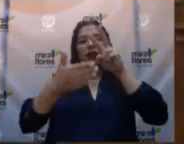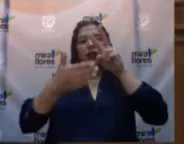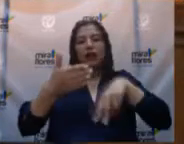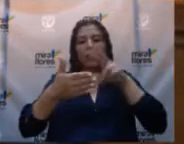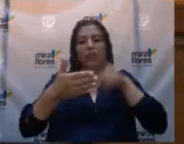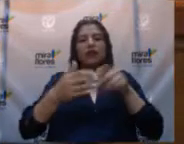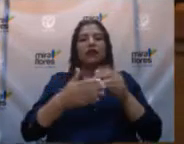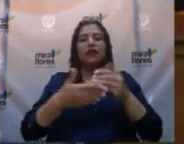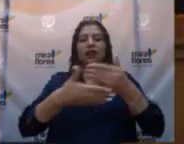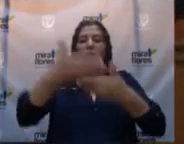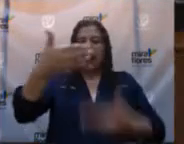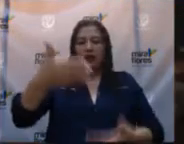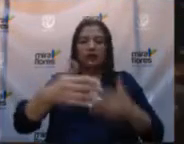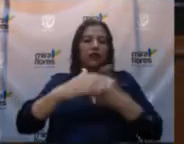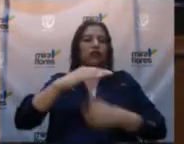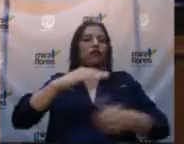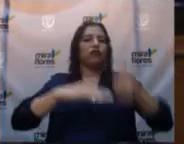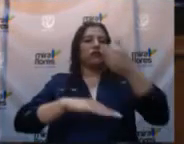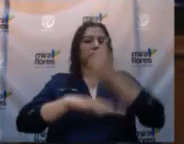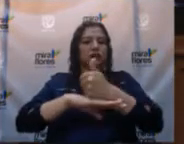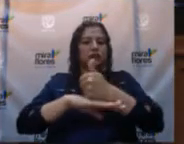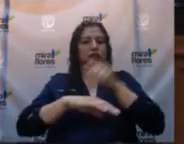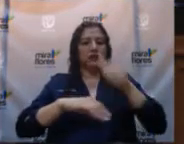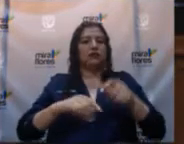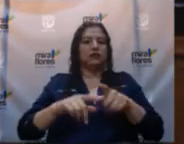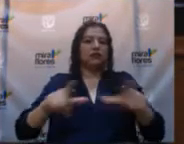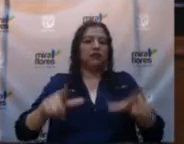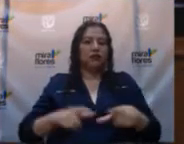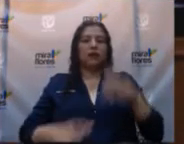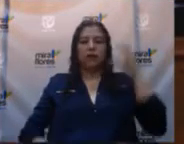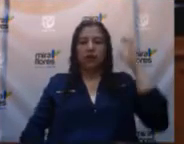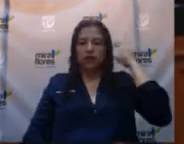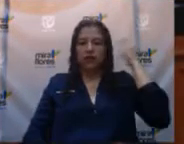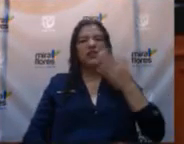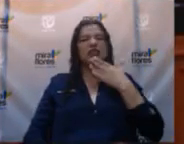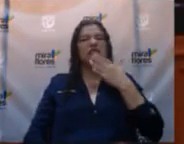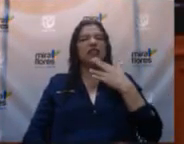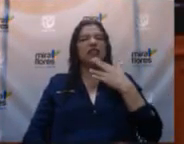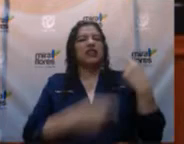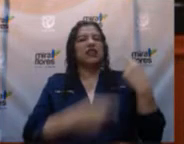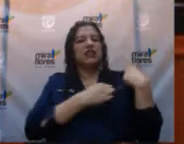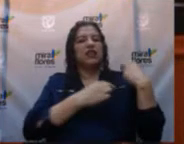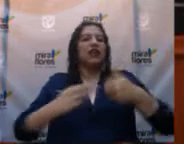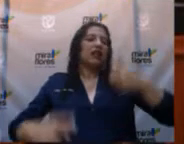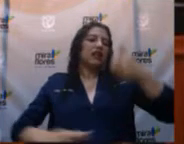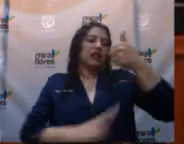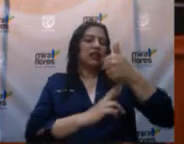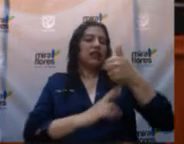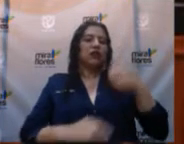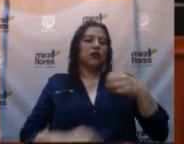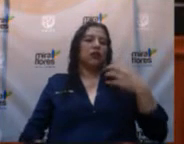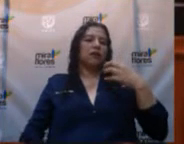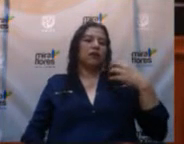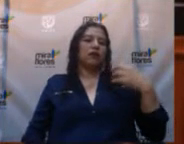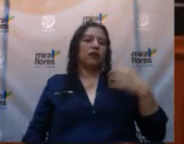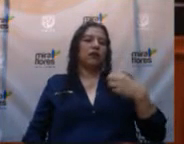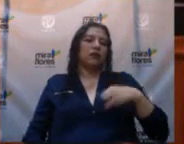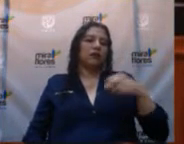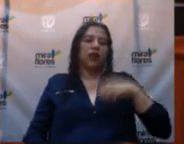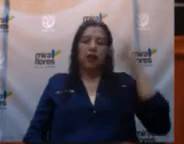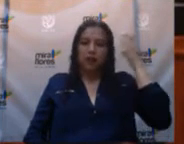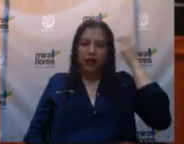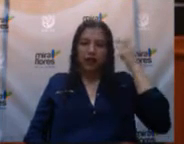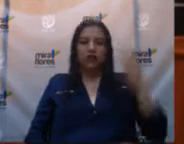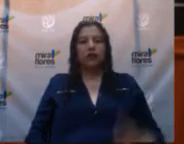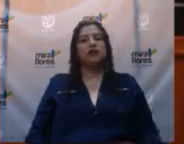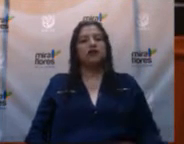Miraflores a cargo del señor Alfredo Lee Gabriel, regidor de la Municipalidad de Miraflores.